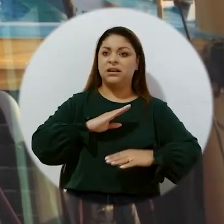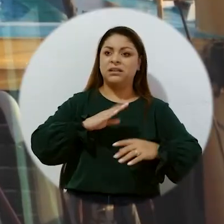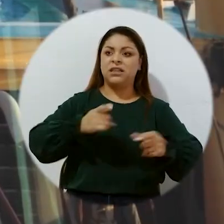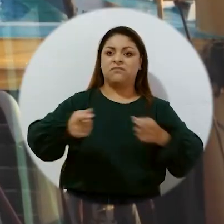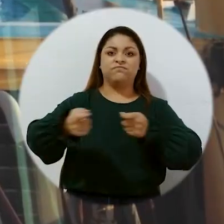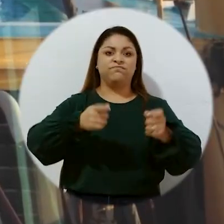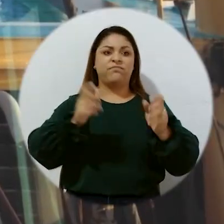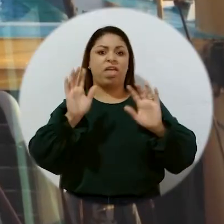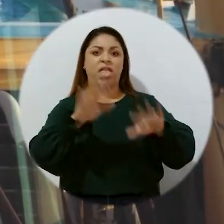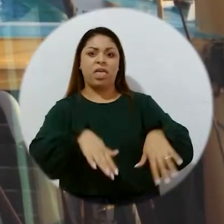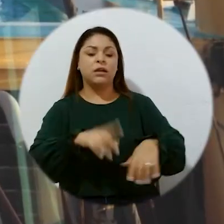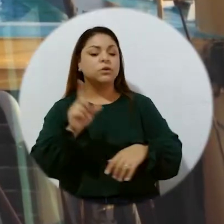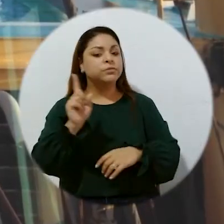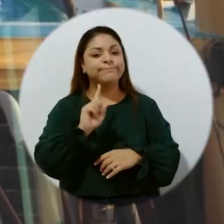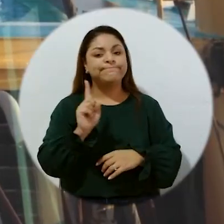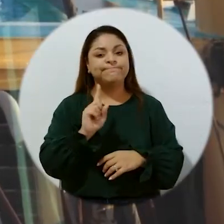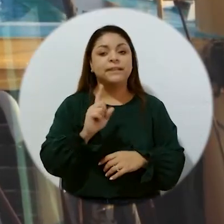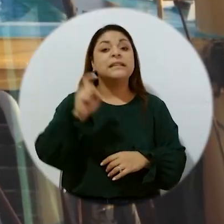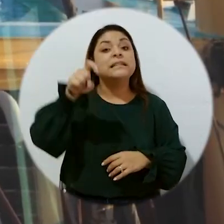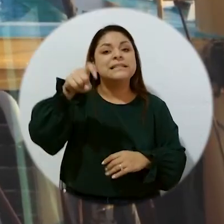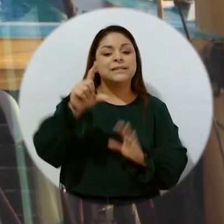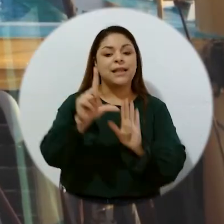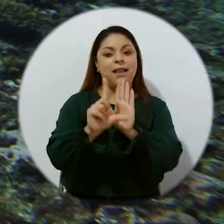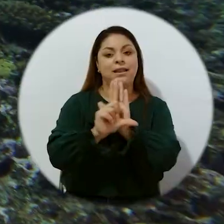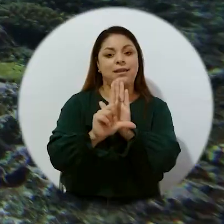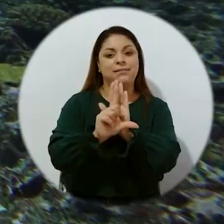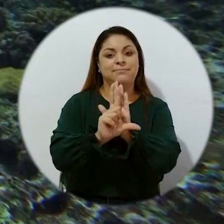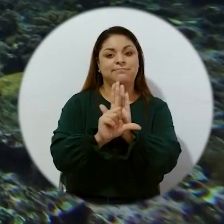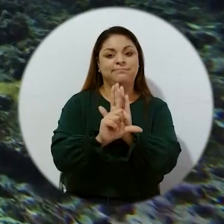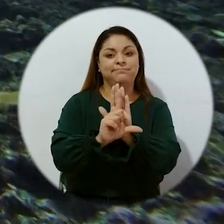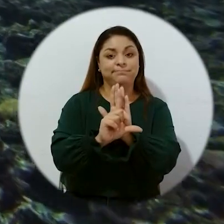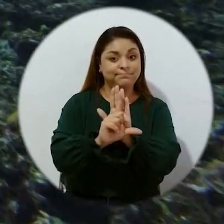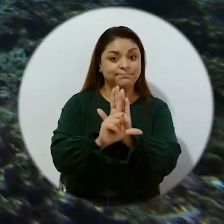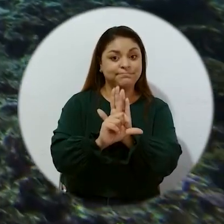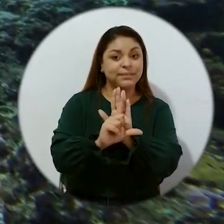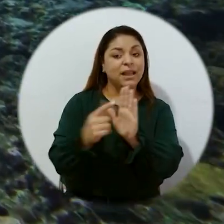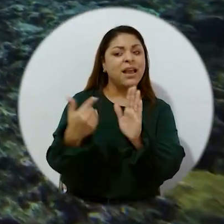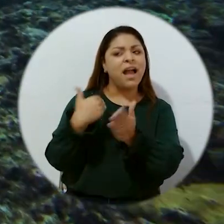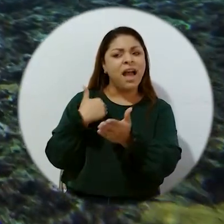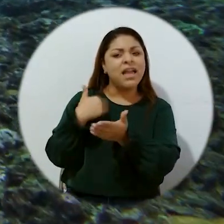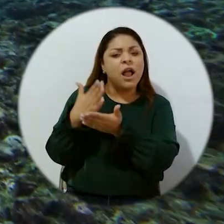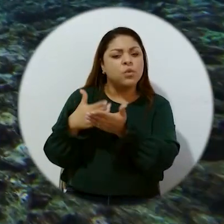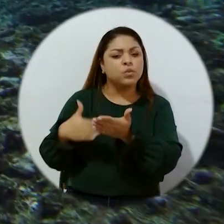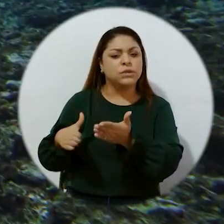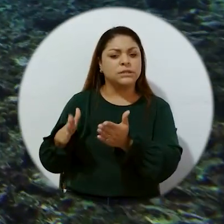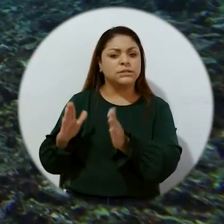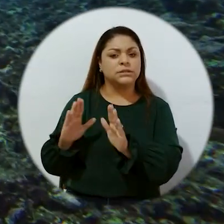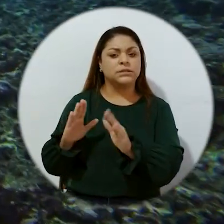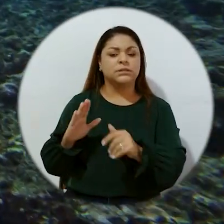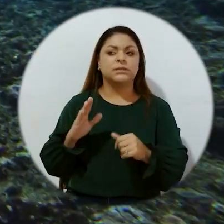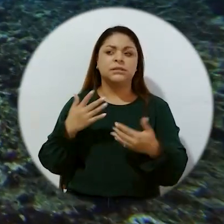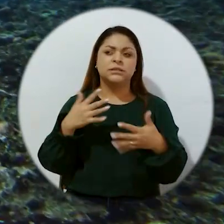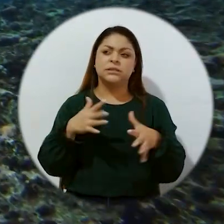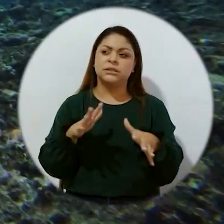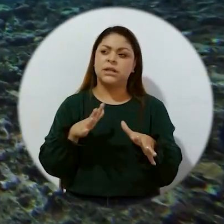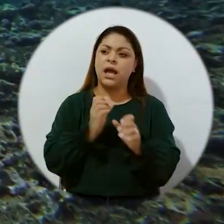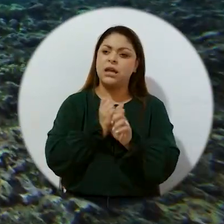de los mares. Se necesitan leyes, ¿verdad? Ya hay algunas ahí, bueno, se han hecho como